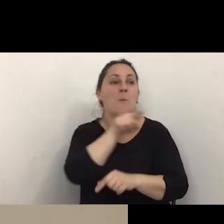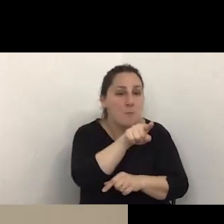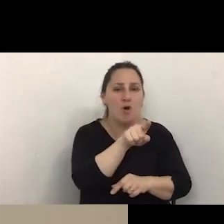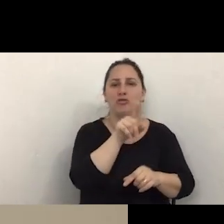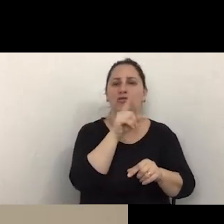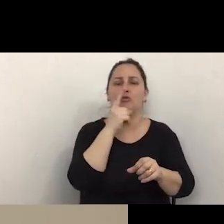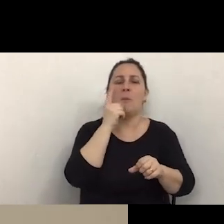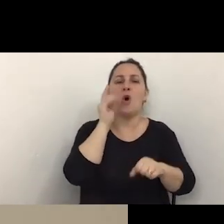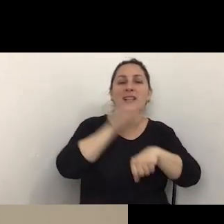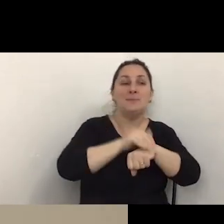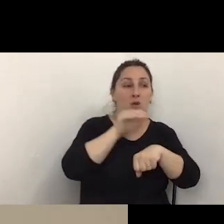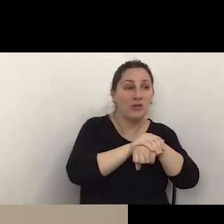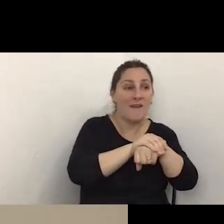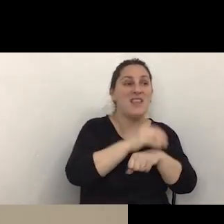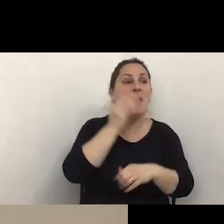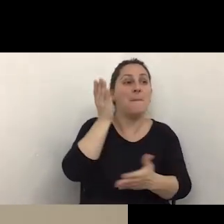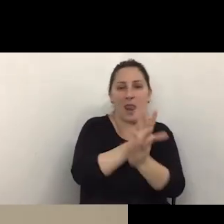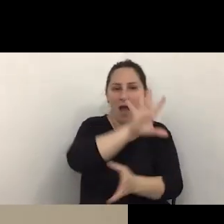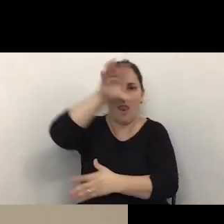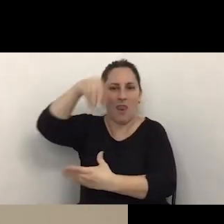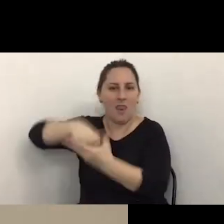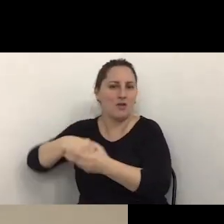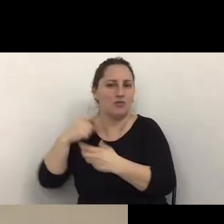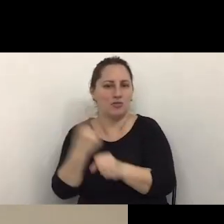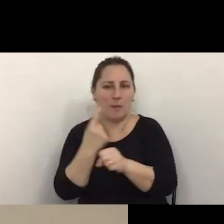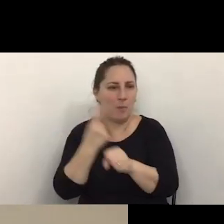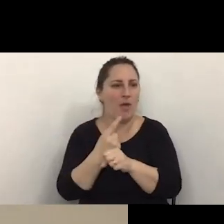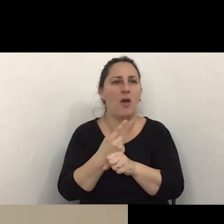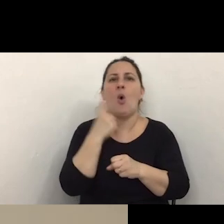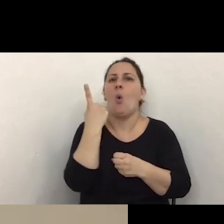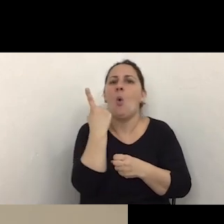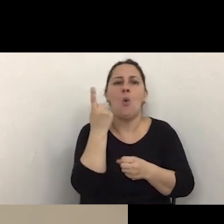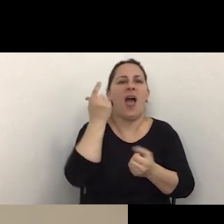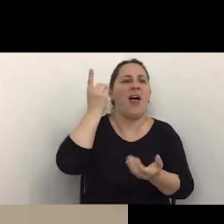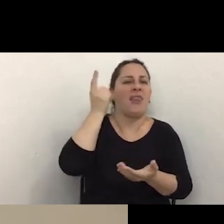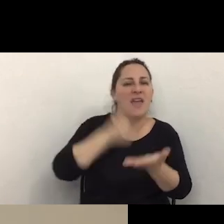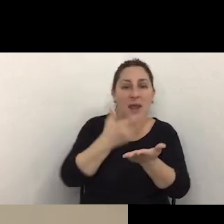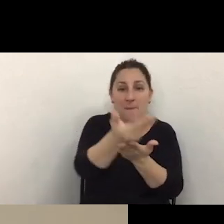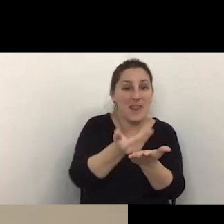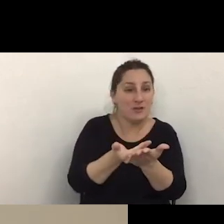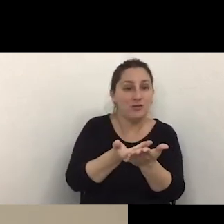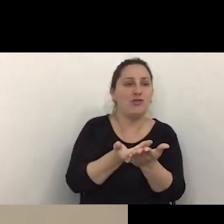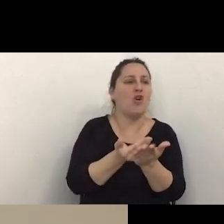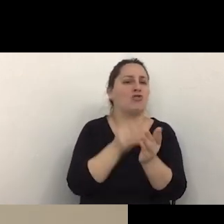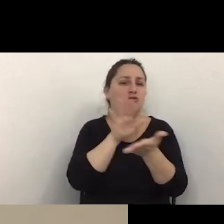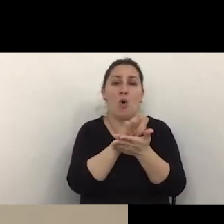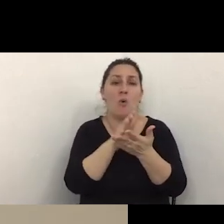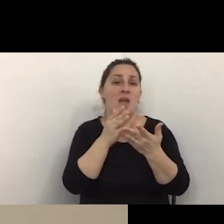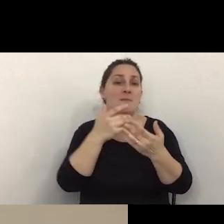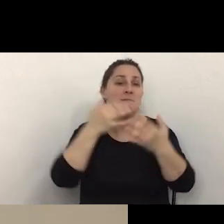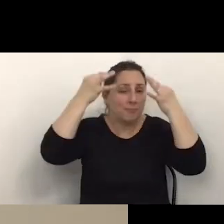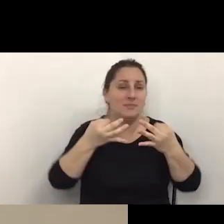la responsabilidad penal. No me podés trasladar una determinación de la materia sustancial,